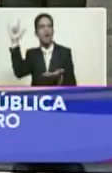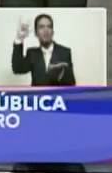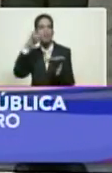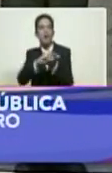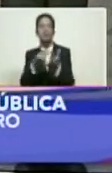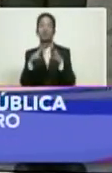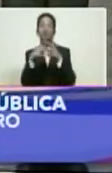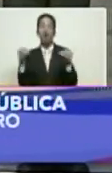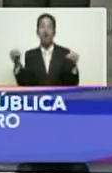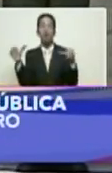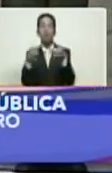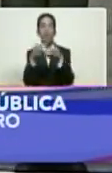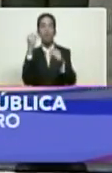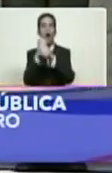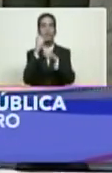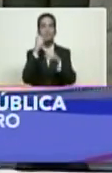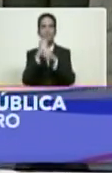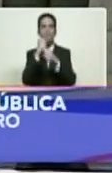trabajo,